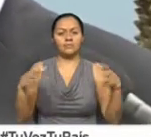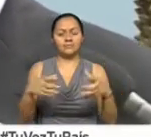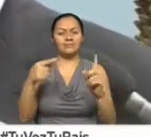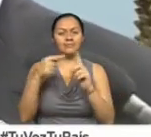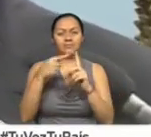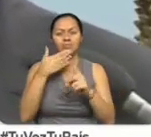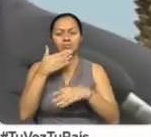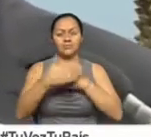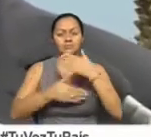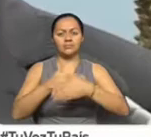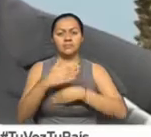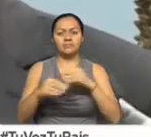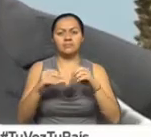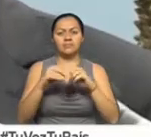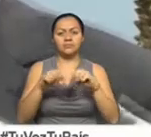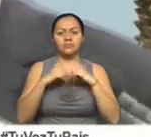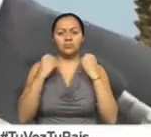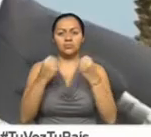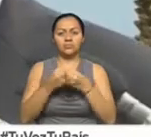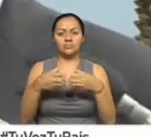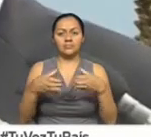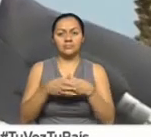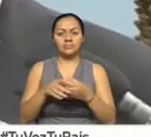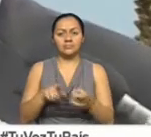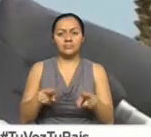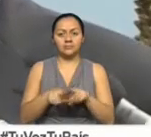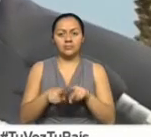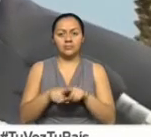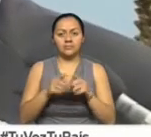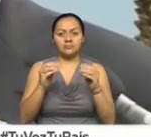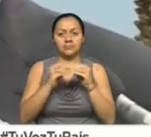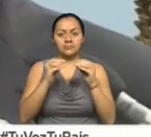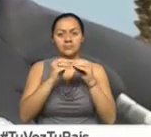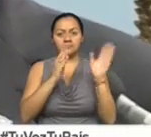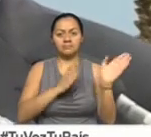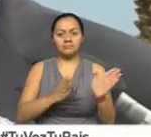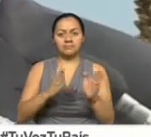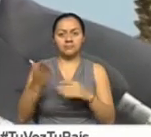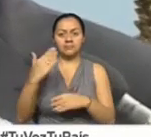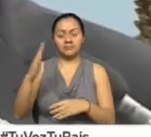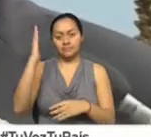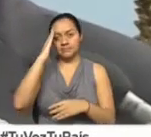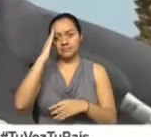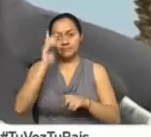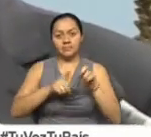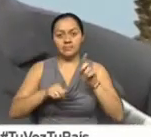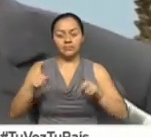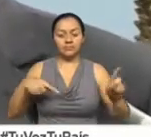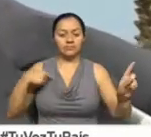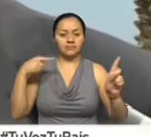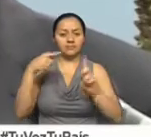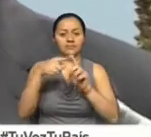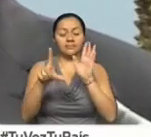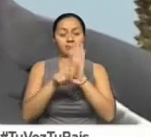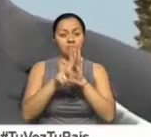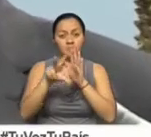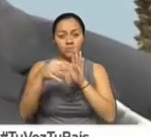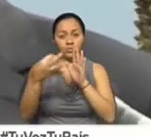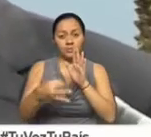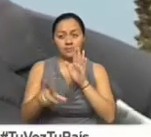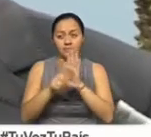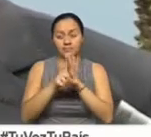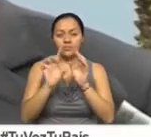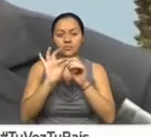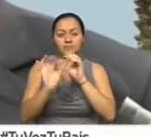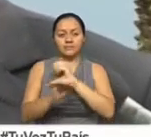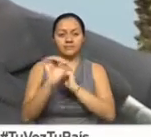que ver y para la sociedad en su conjunto. Hoy estamos más preparados y tienen que saber que aquellos que incumplen la ley, que traicionan a